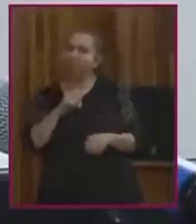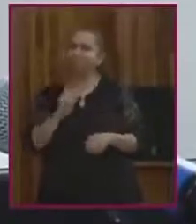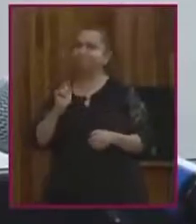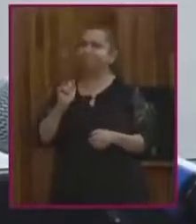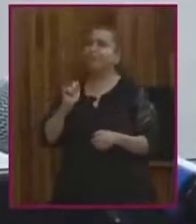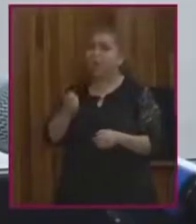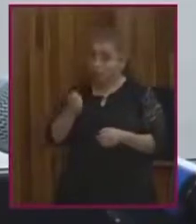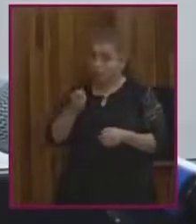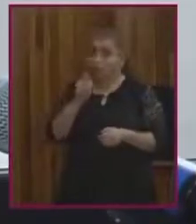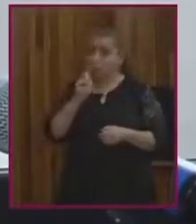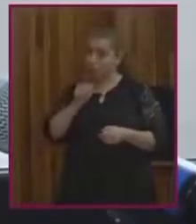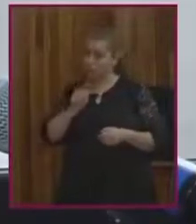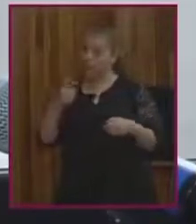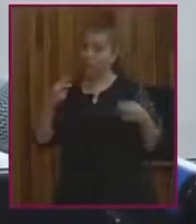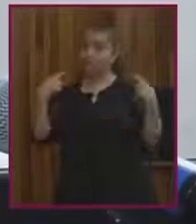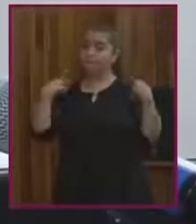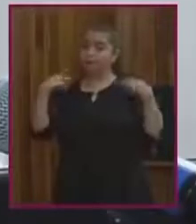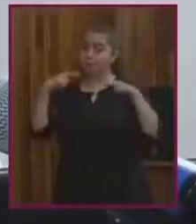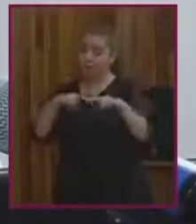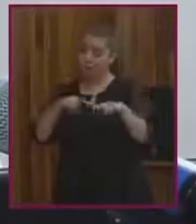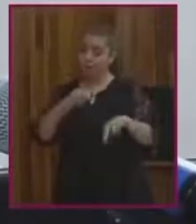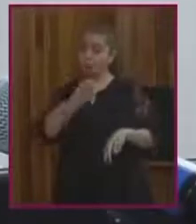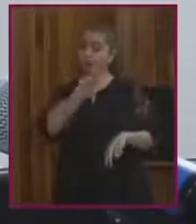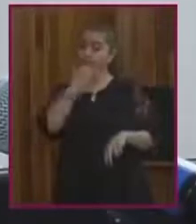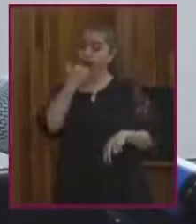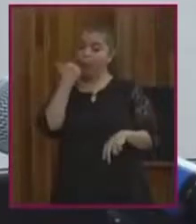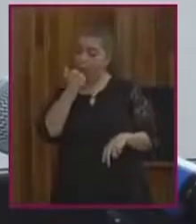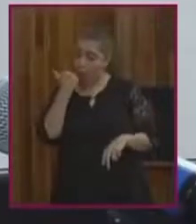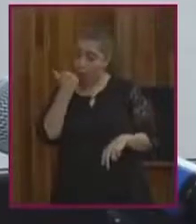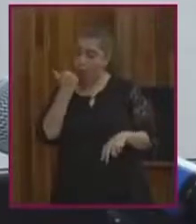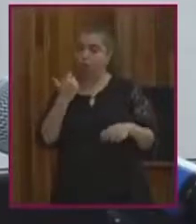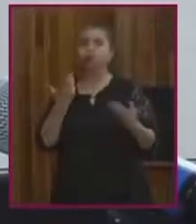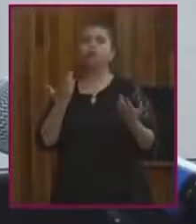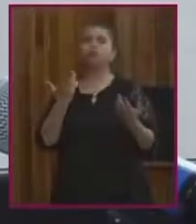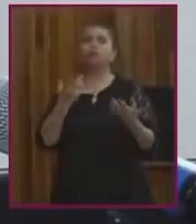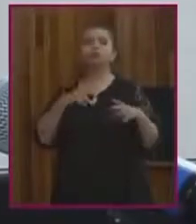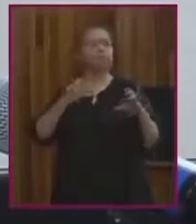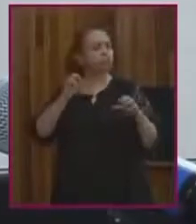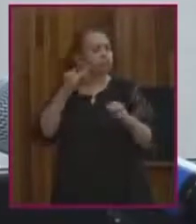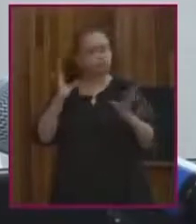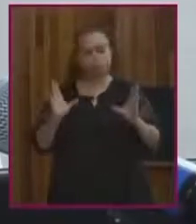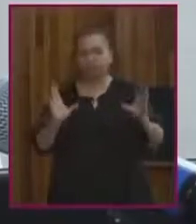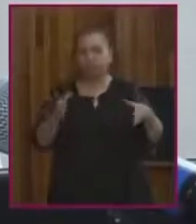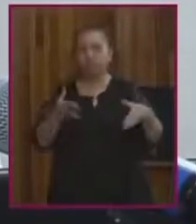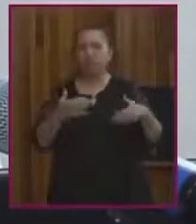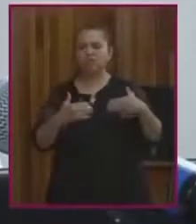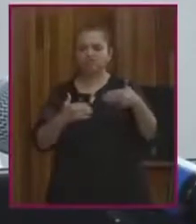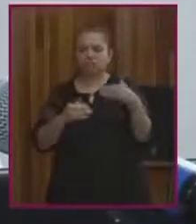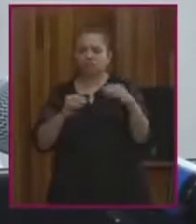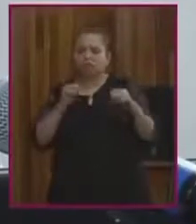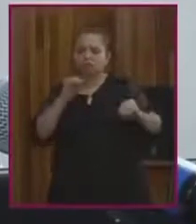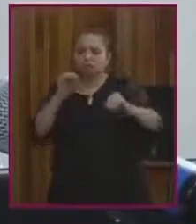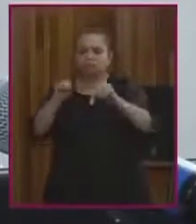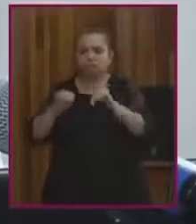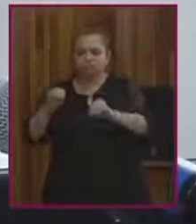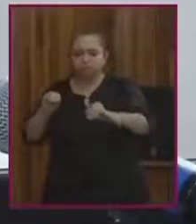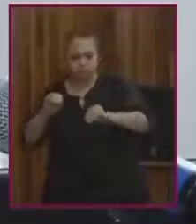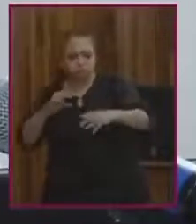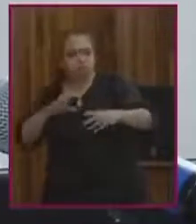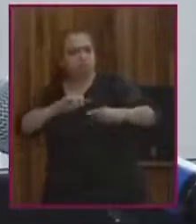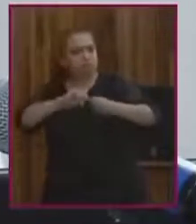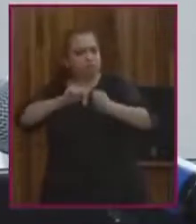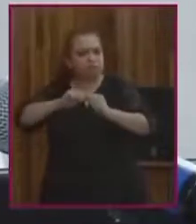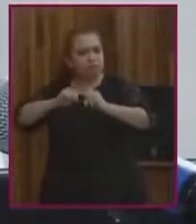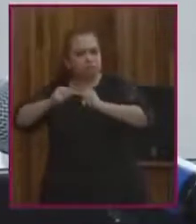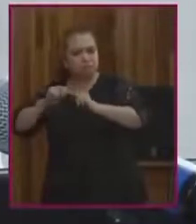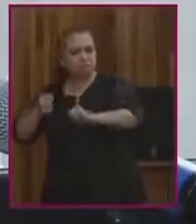los niños, la comunidad académica, en fin, tendrían que reconstruir y construir saberes específicos que, como diría Marie-Hélène Simons,